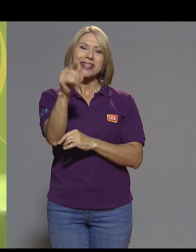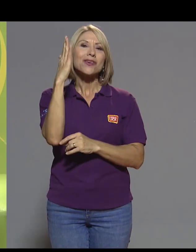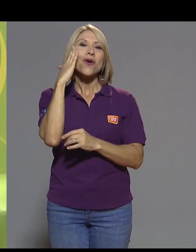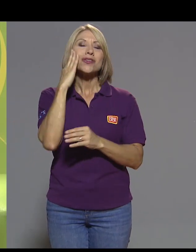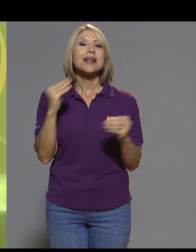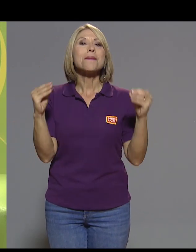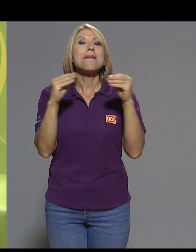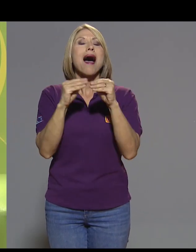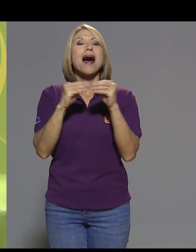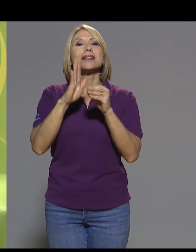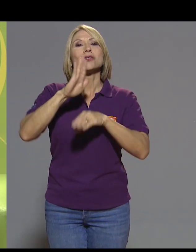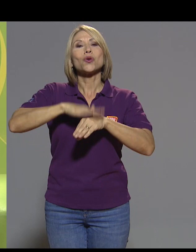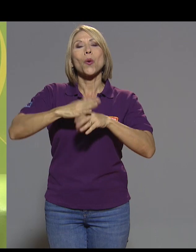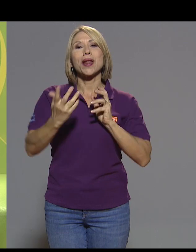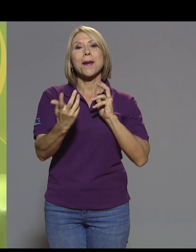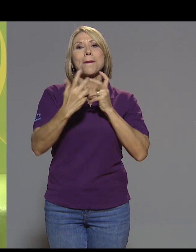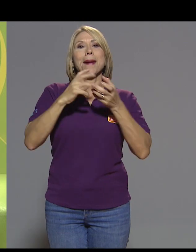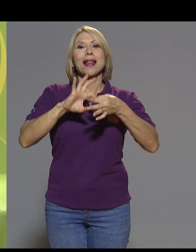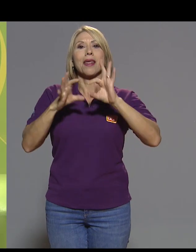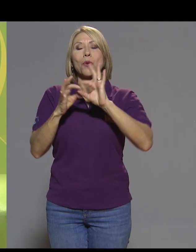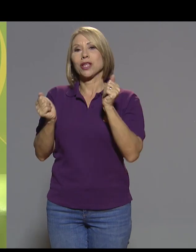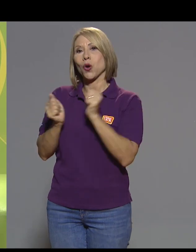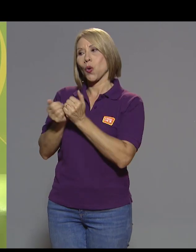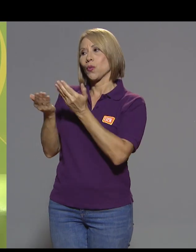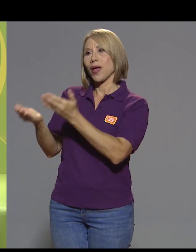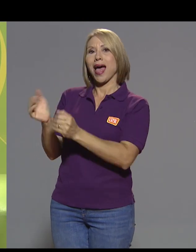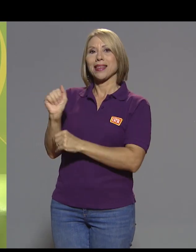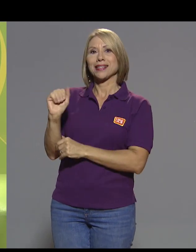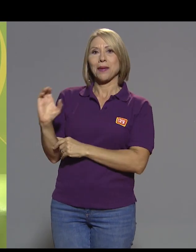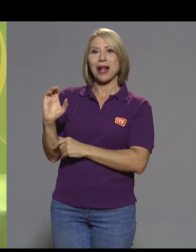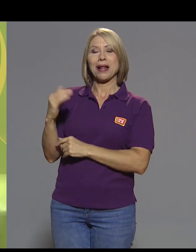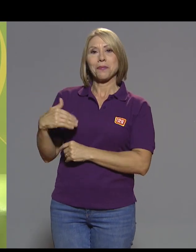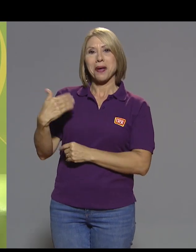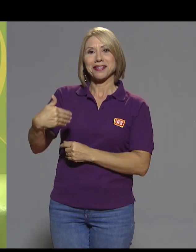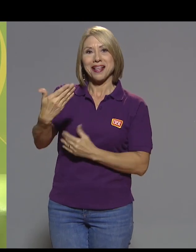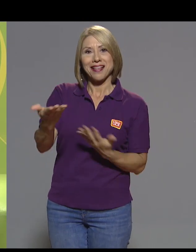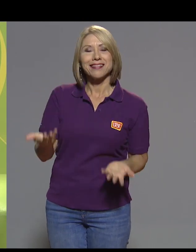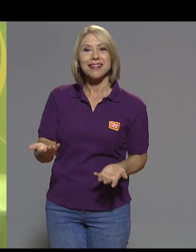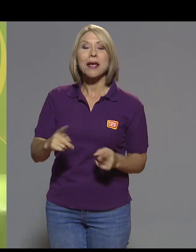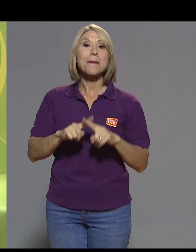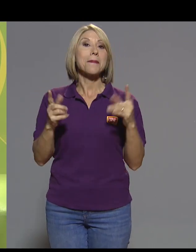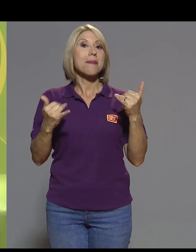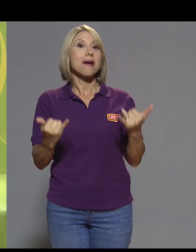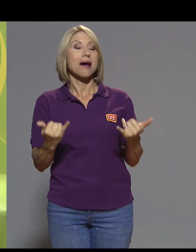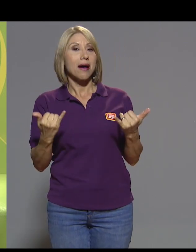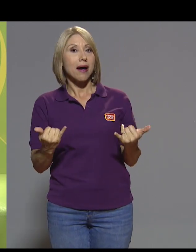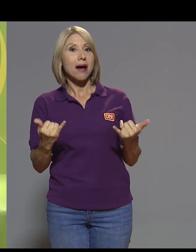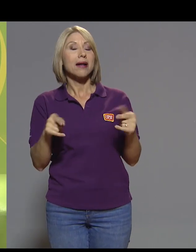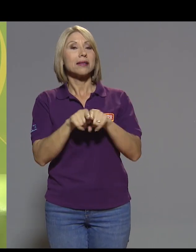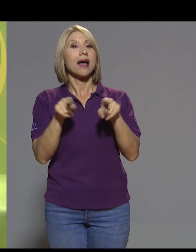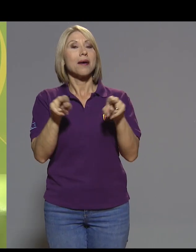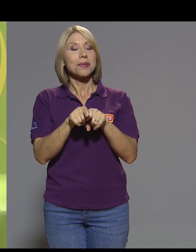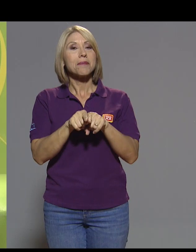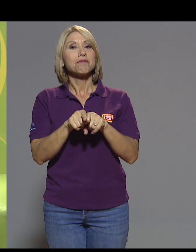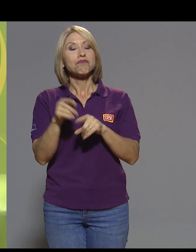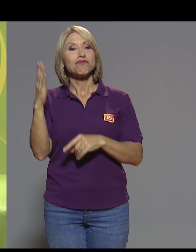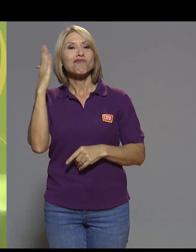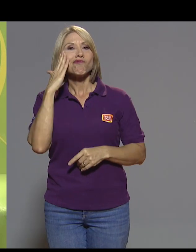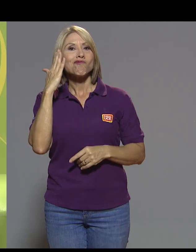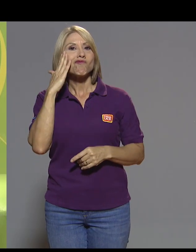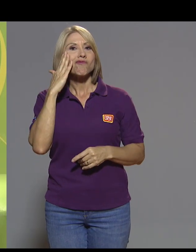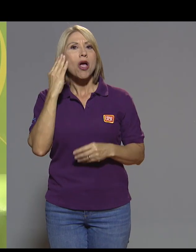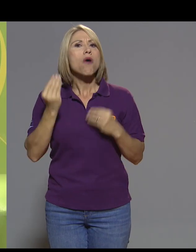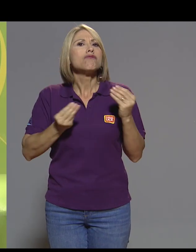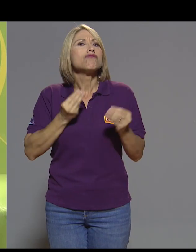conocer más sobre él para deporte en compañía de andrés carvajal más adelante en el programa pero ahora también iremos a